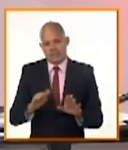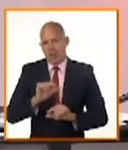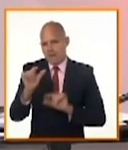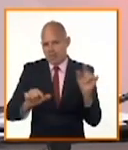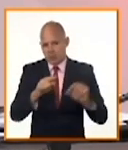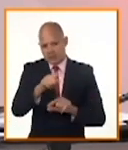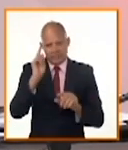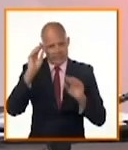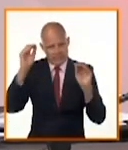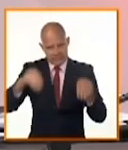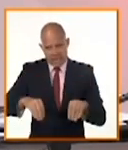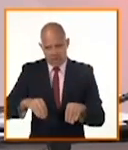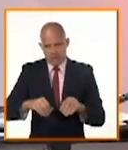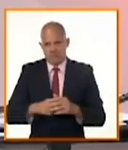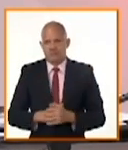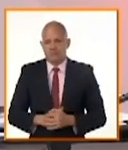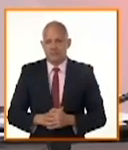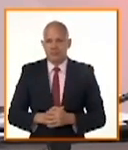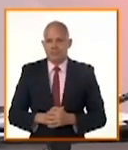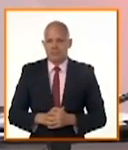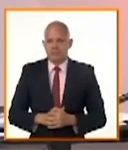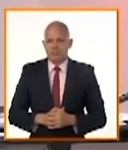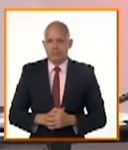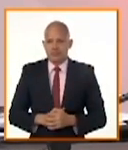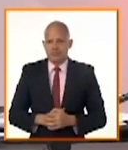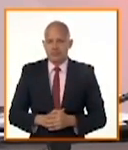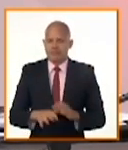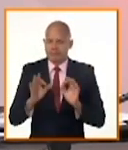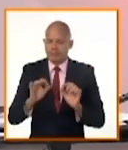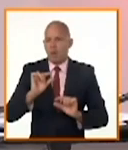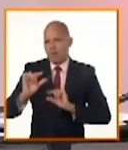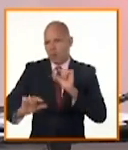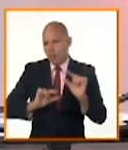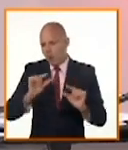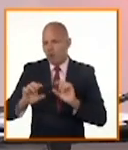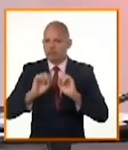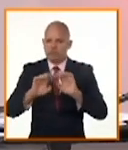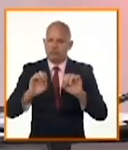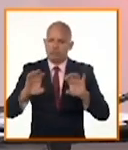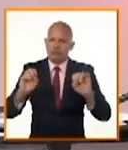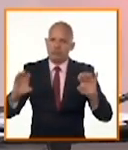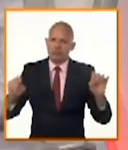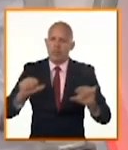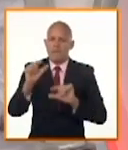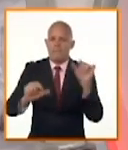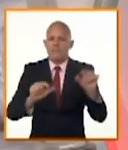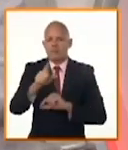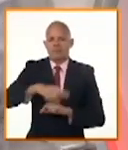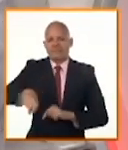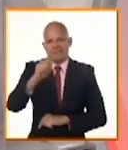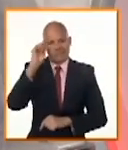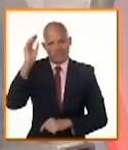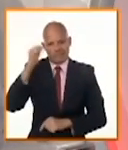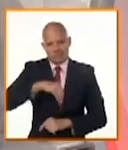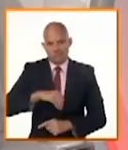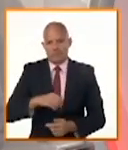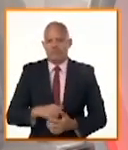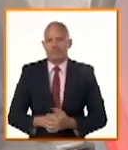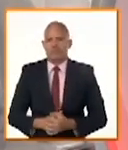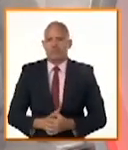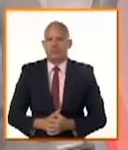clientes de los bancos saben el suyo pero lo que queremos hacer masivo y que se conozcan todos los los de todo el sistema bancario